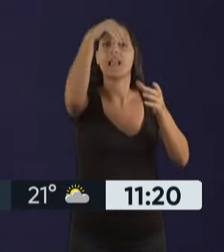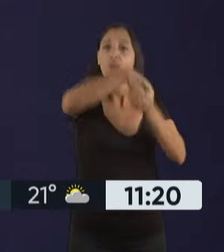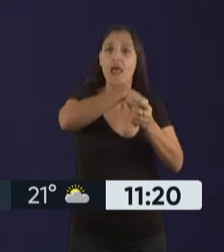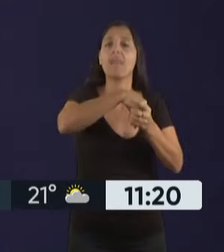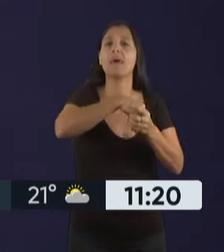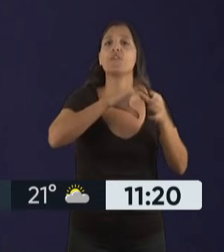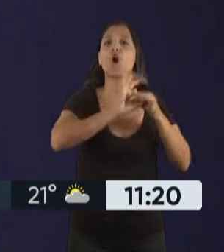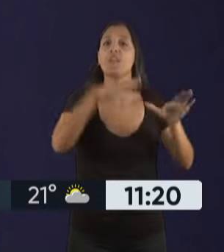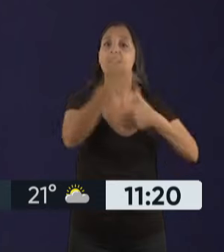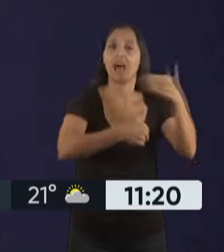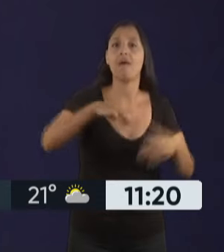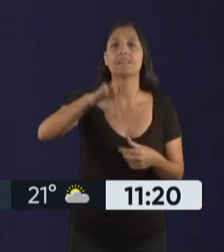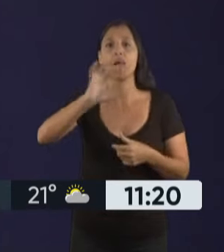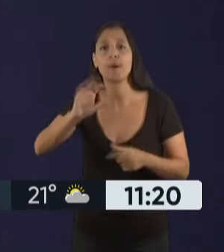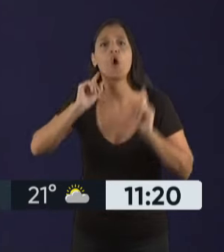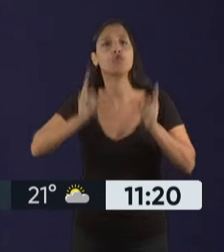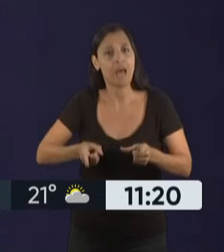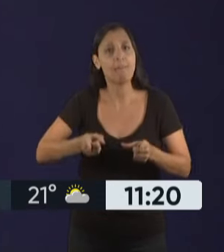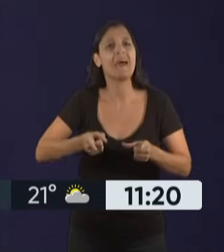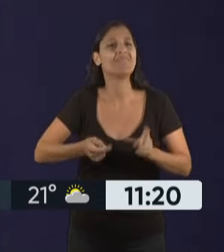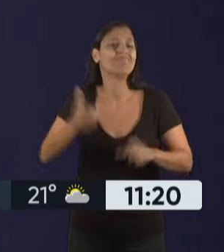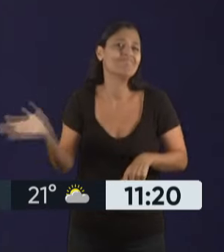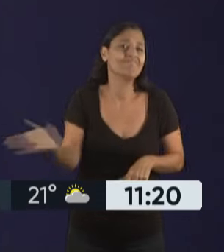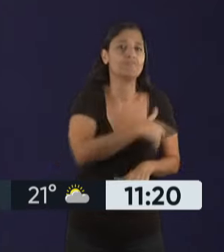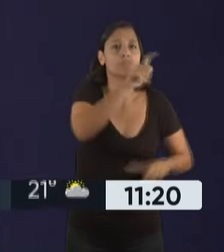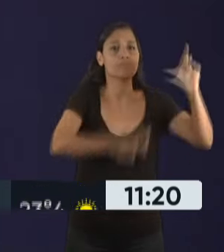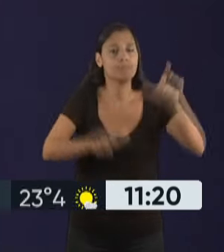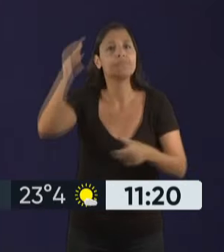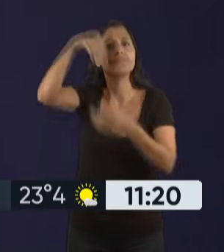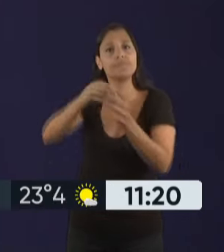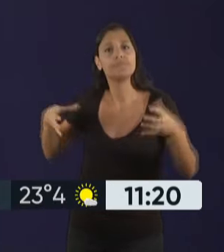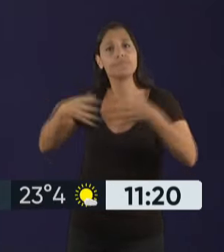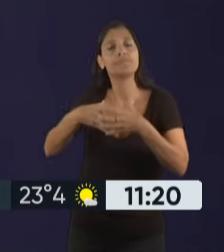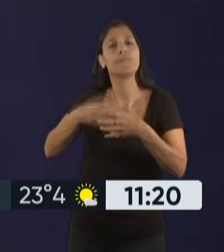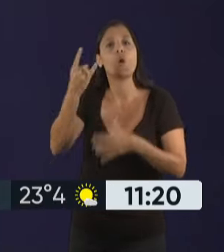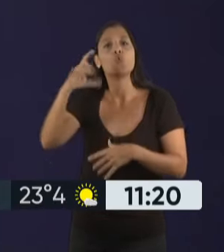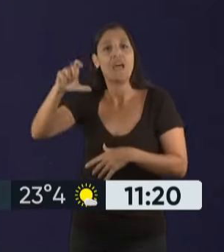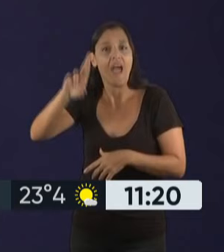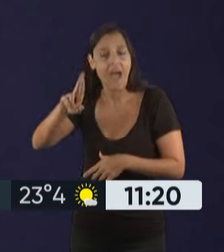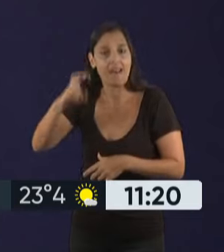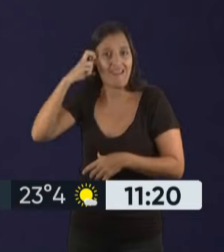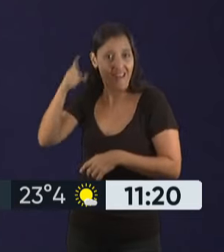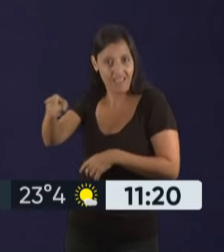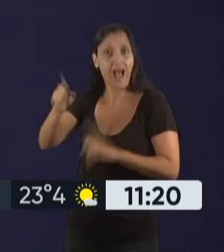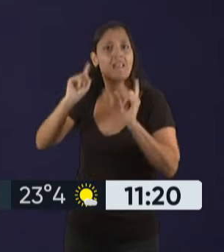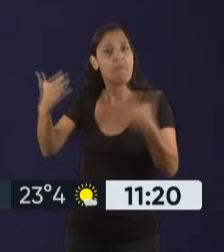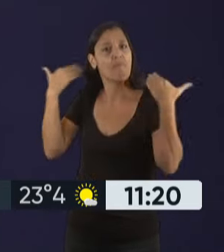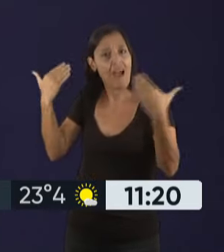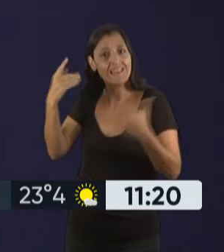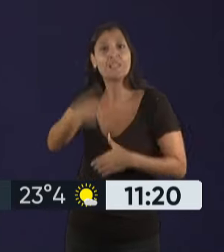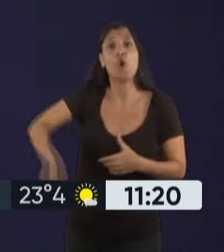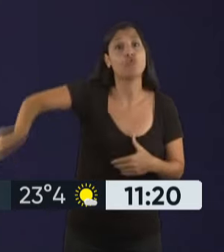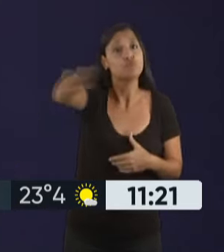avanza del Pro y a la inmensa mayoría de la unión cívica radical e que con mucha